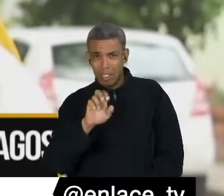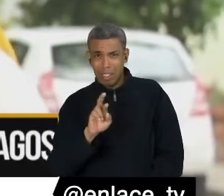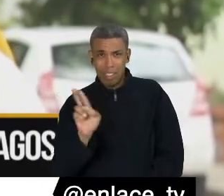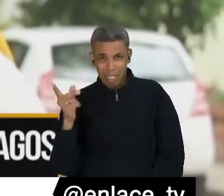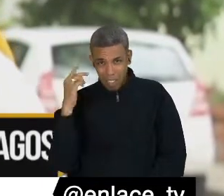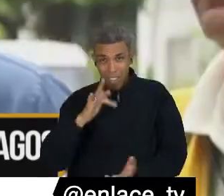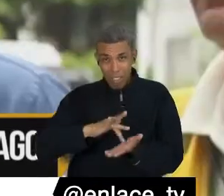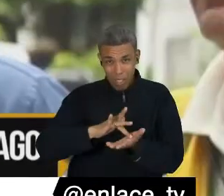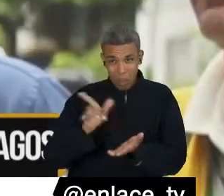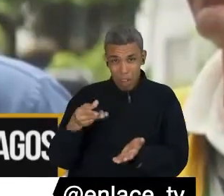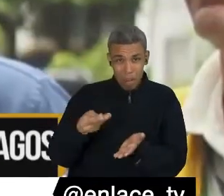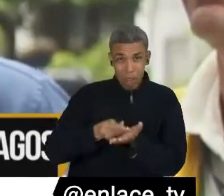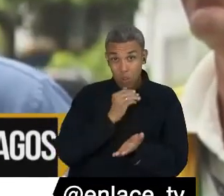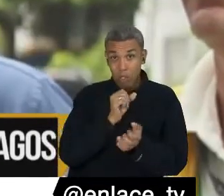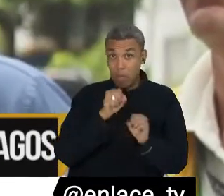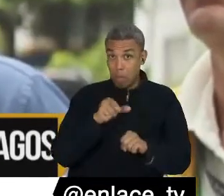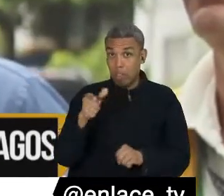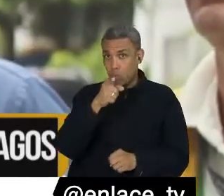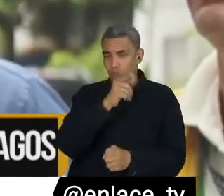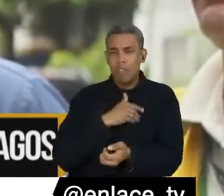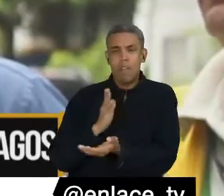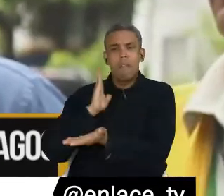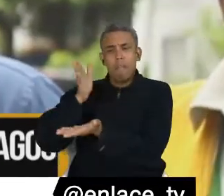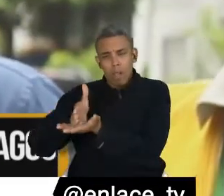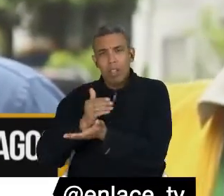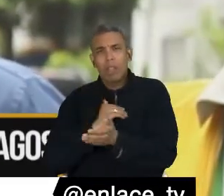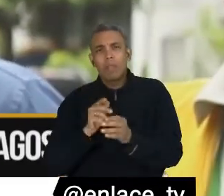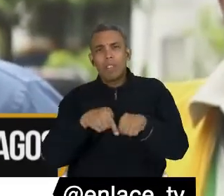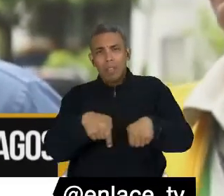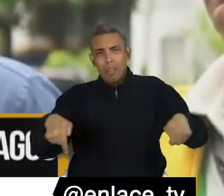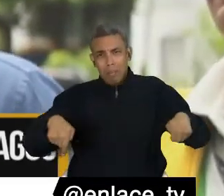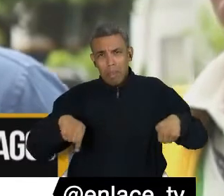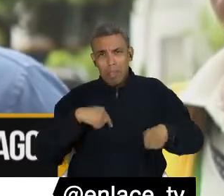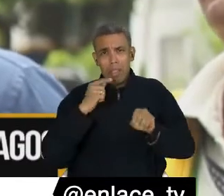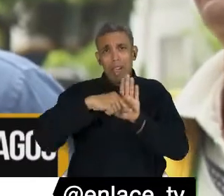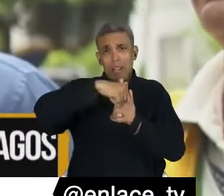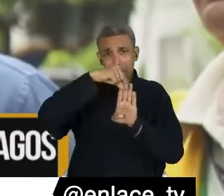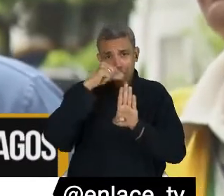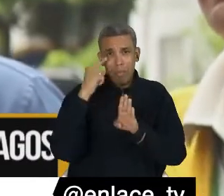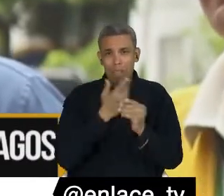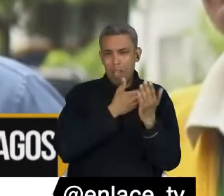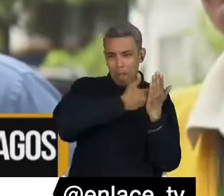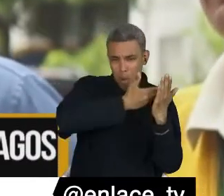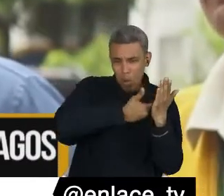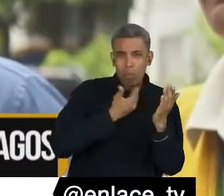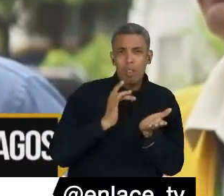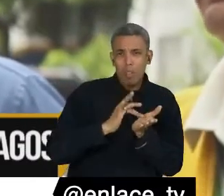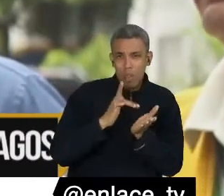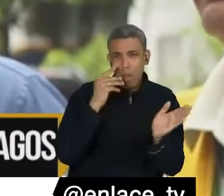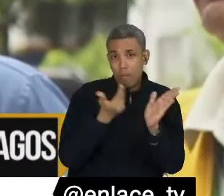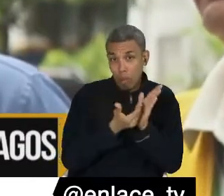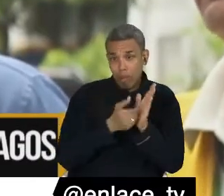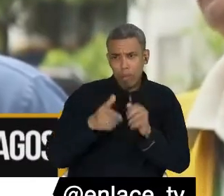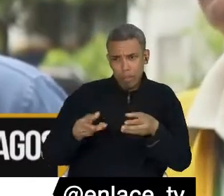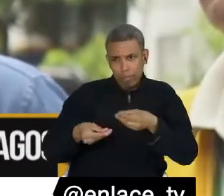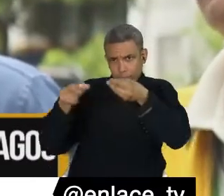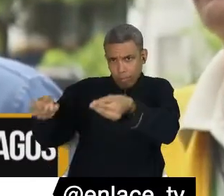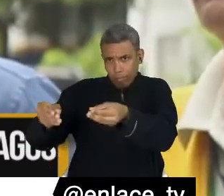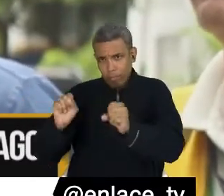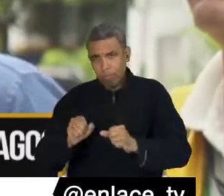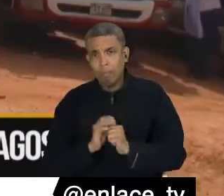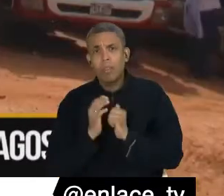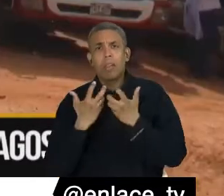están recibiendo. Que nosotros hemos tenido una inconformidad aquí en Barranca Bermeja con la empresa Mota Engie, que está llamando y